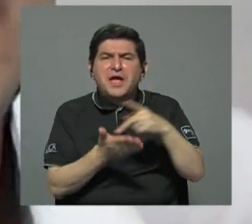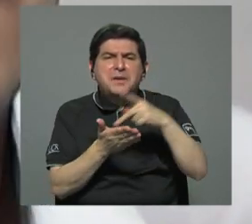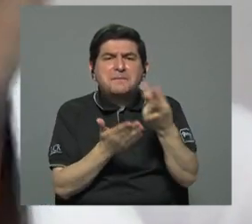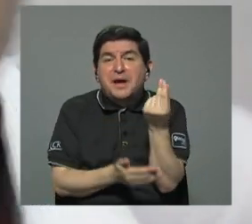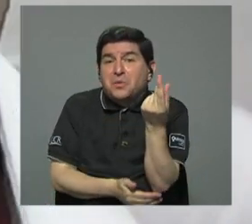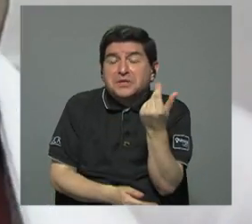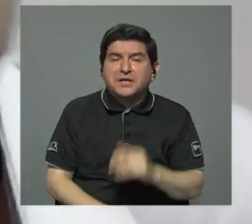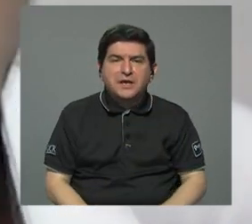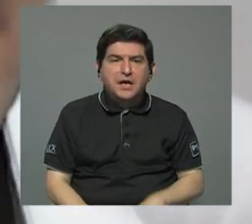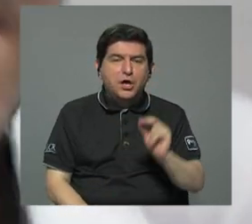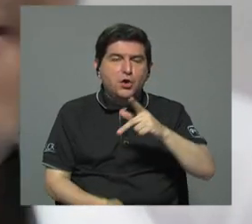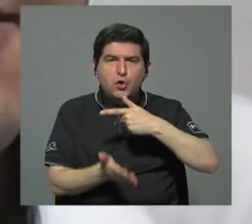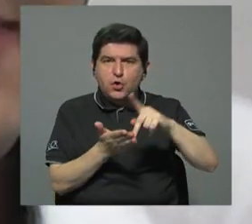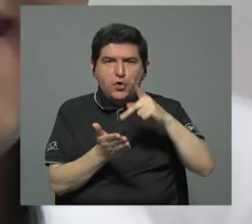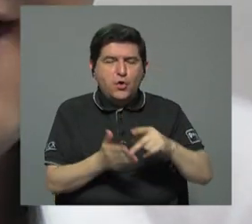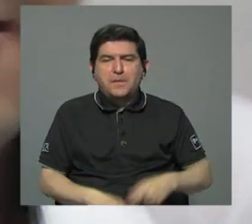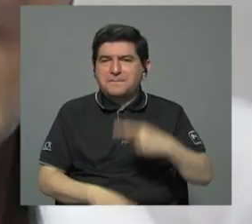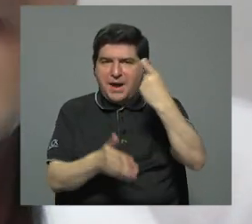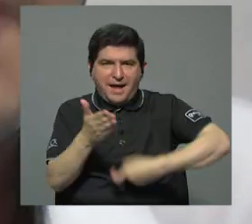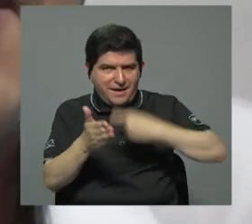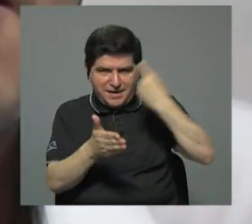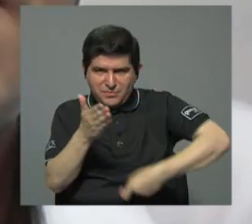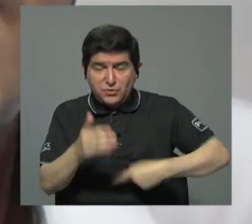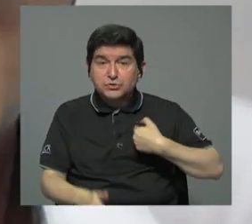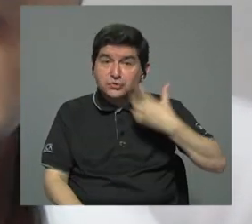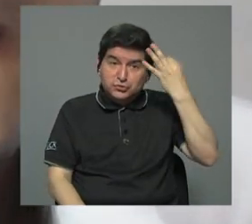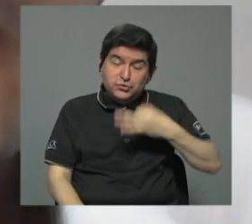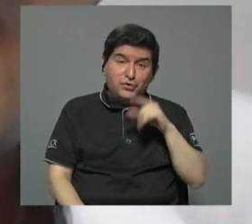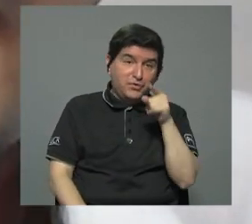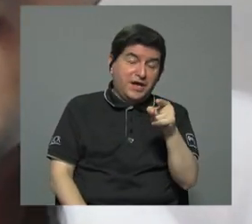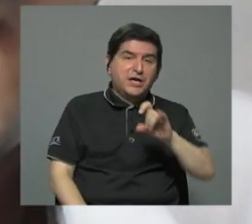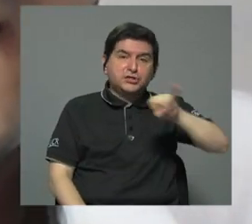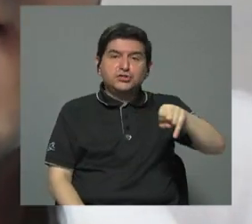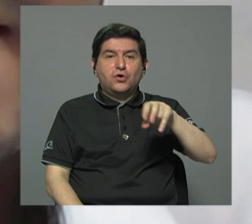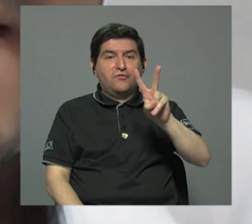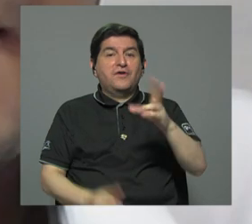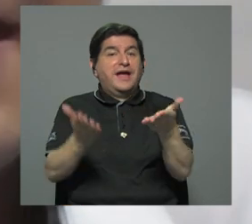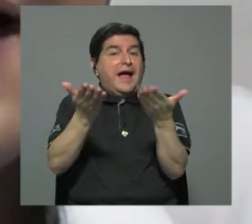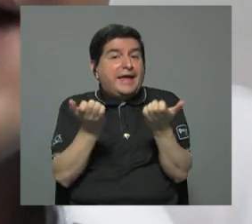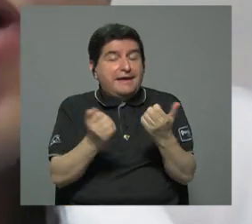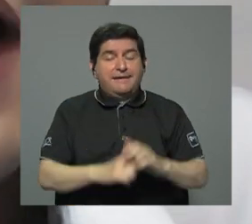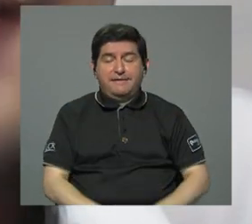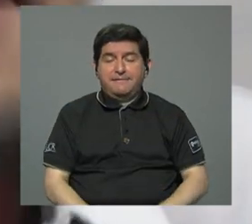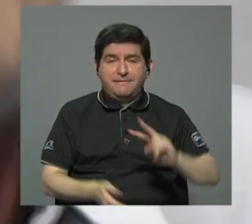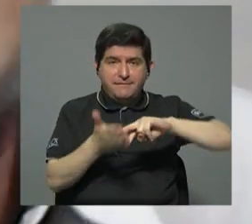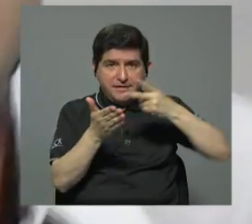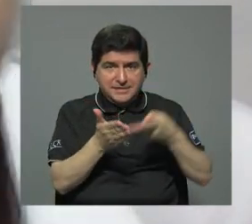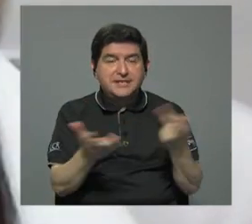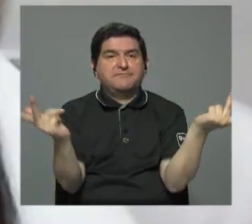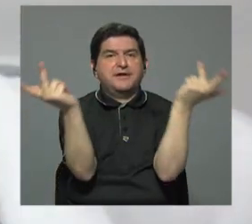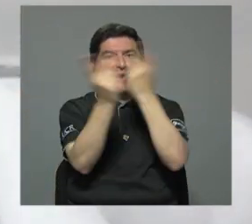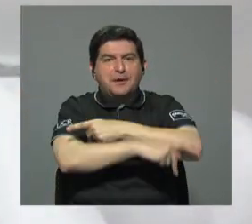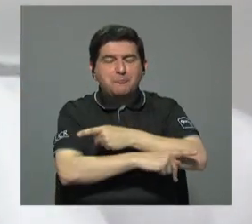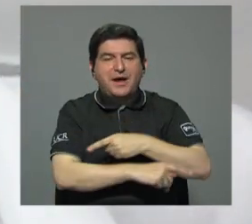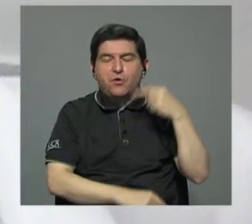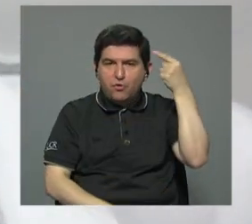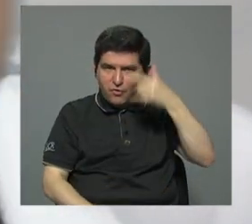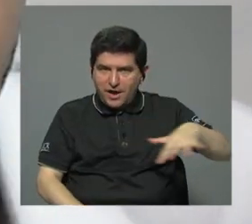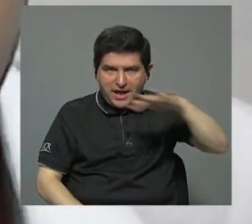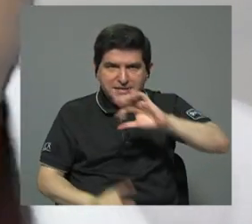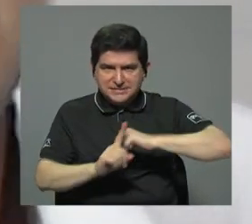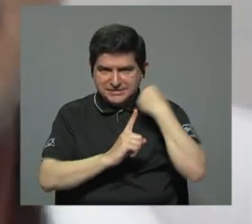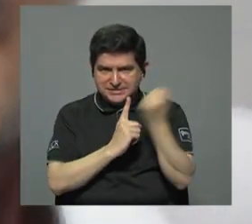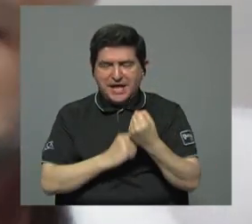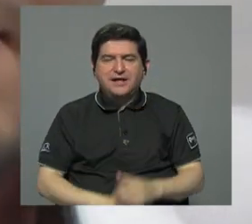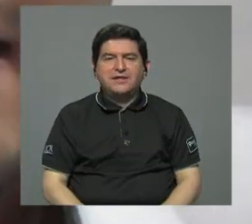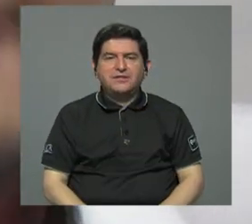final no pagan impuestos, ¿verdad? Que eso es lo que me imagino John quiere, terminaría siendo hasta peor para el Estado. Entonces, si